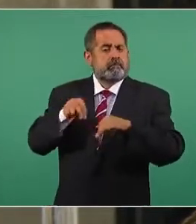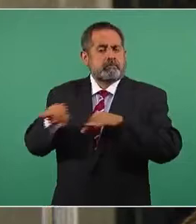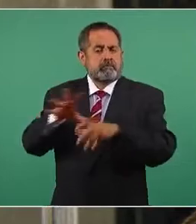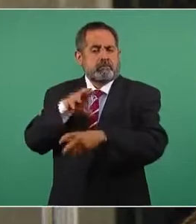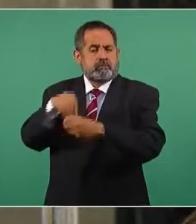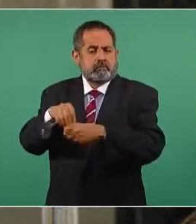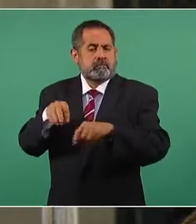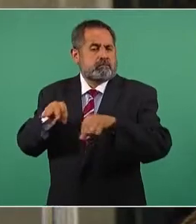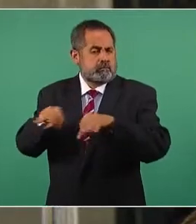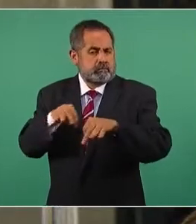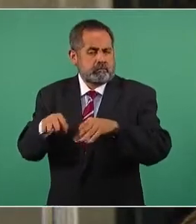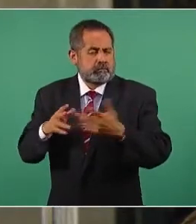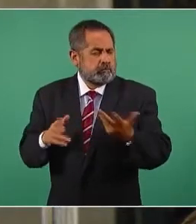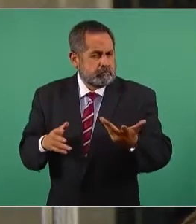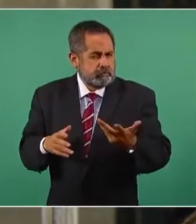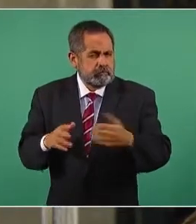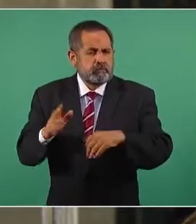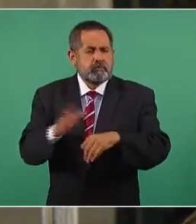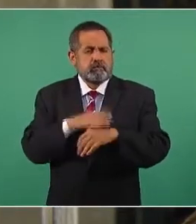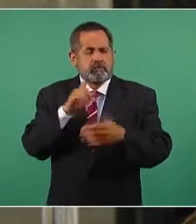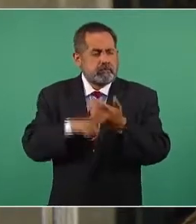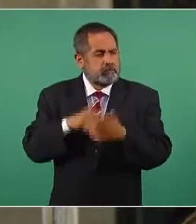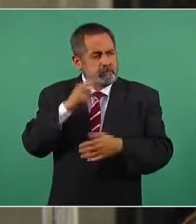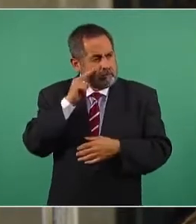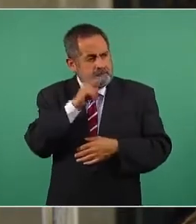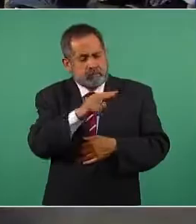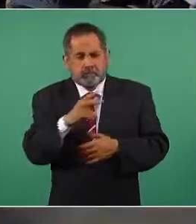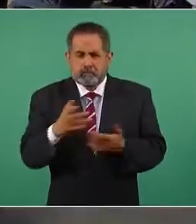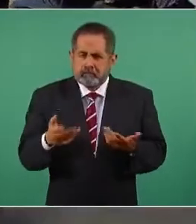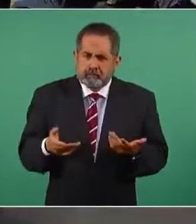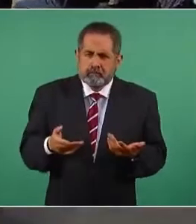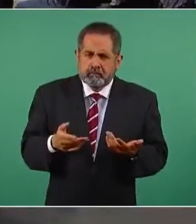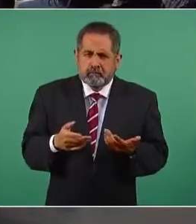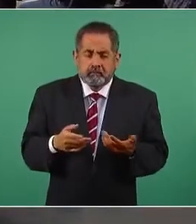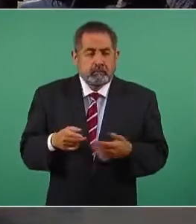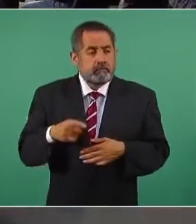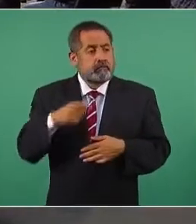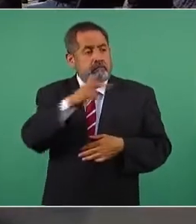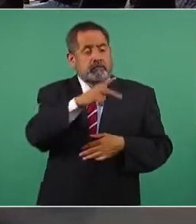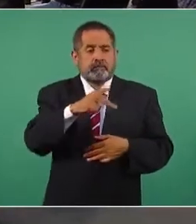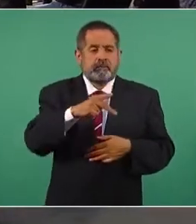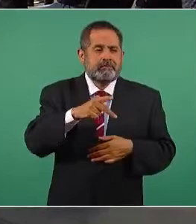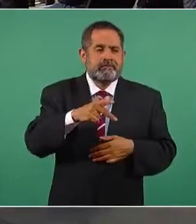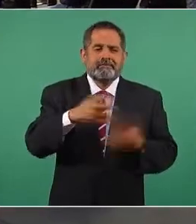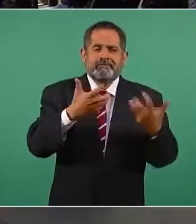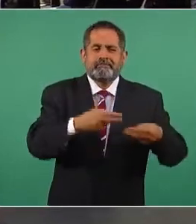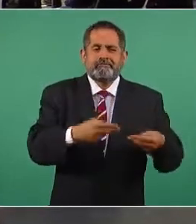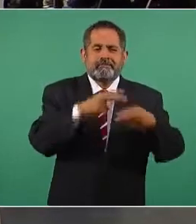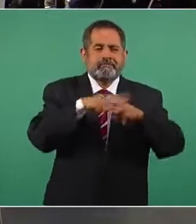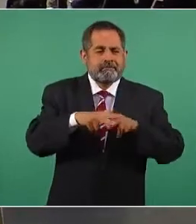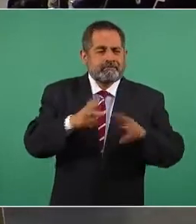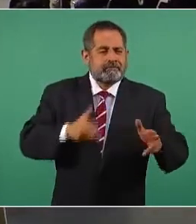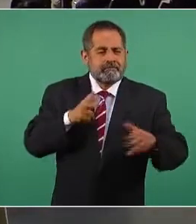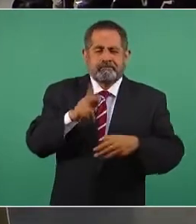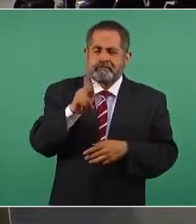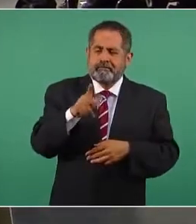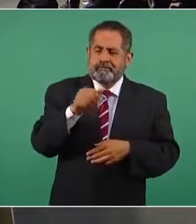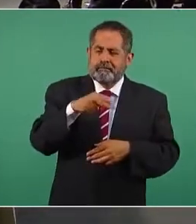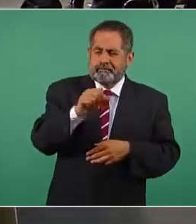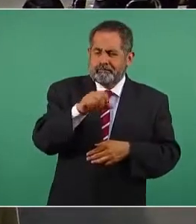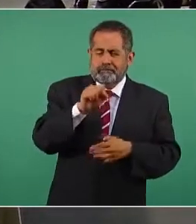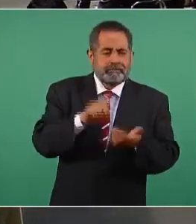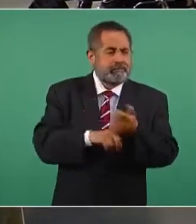toda vez de que hay una inminente compra de Kansas, de la ferroviaria a Kansas, por parte de la